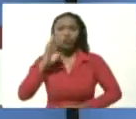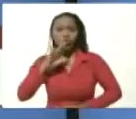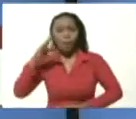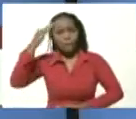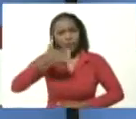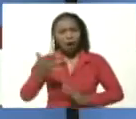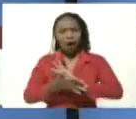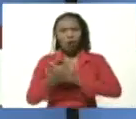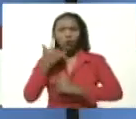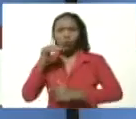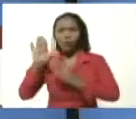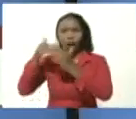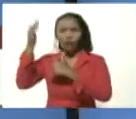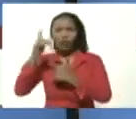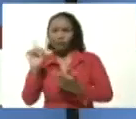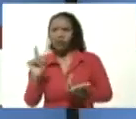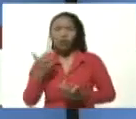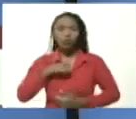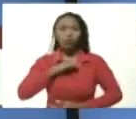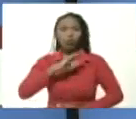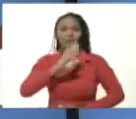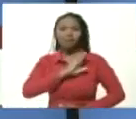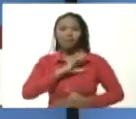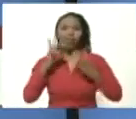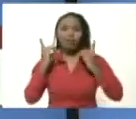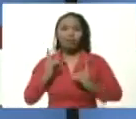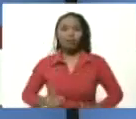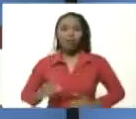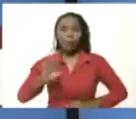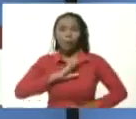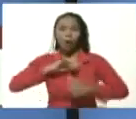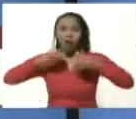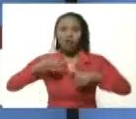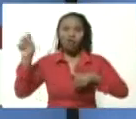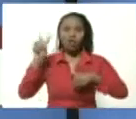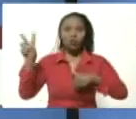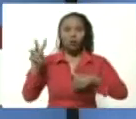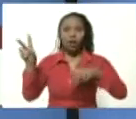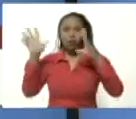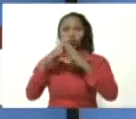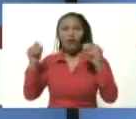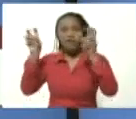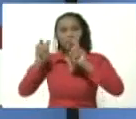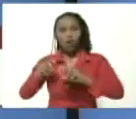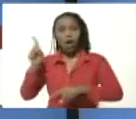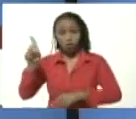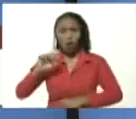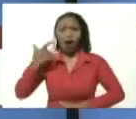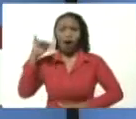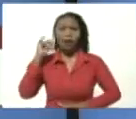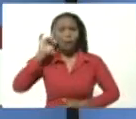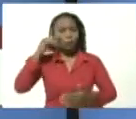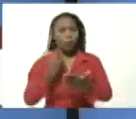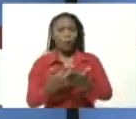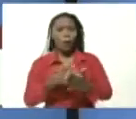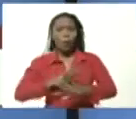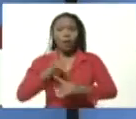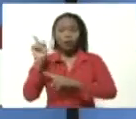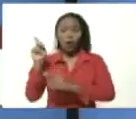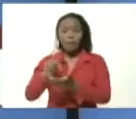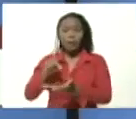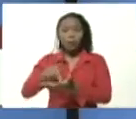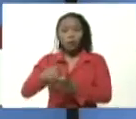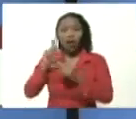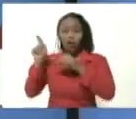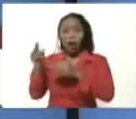somos soberanos, somos independientes. Bienvenidas todas las investigaciones. Ellos pudieran tener pruebas porque ellos estaban ahí, ¿ves?